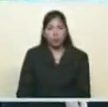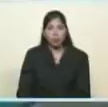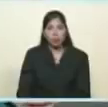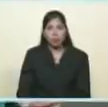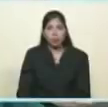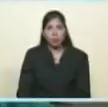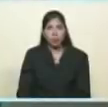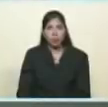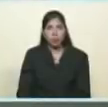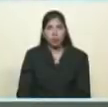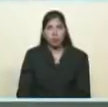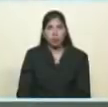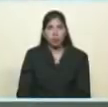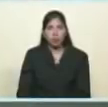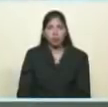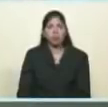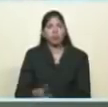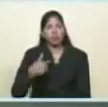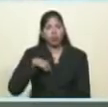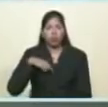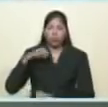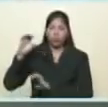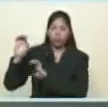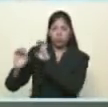Vamos a hacer un reformateo